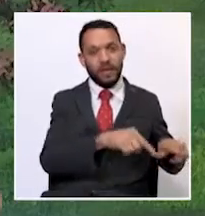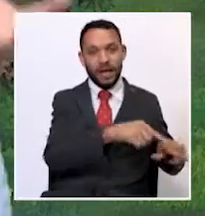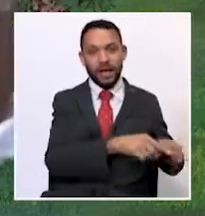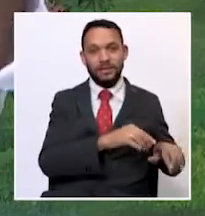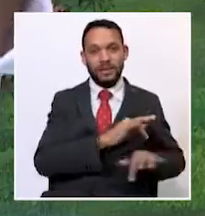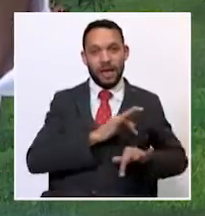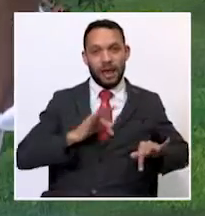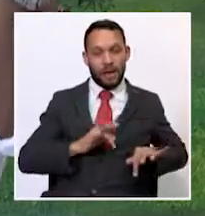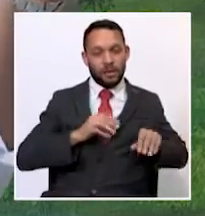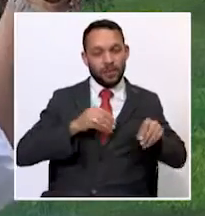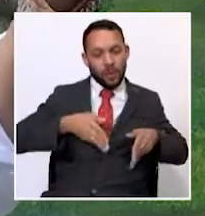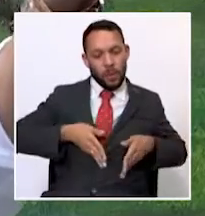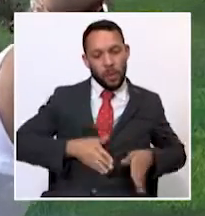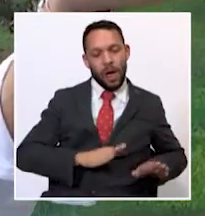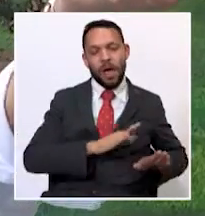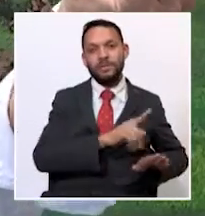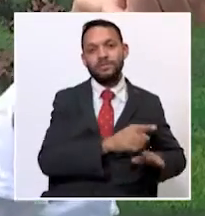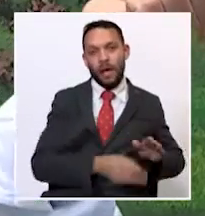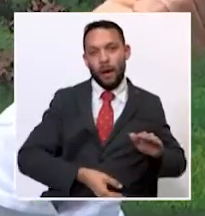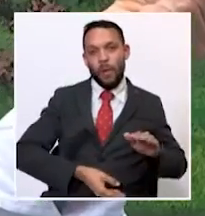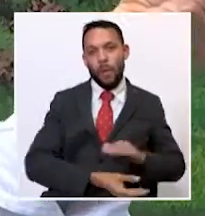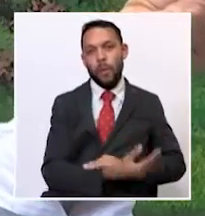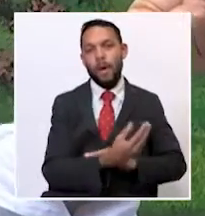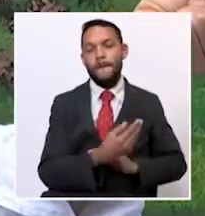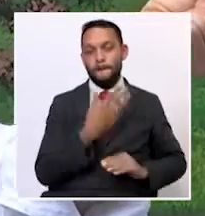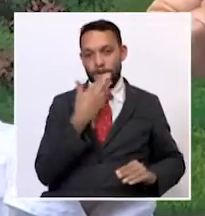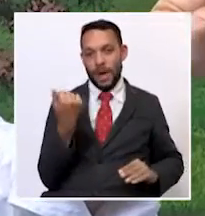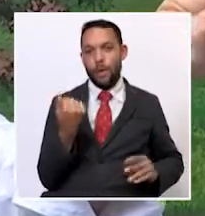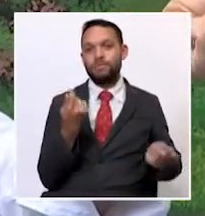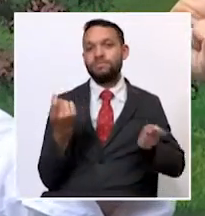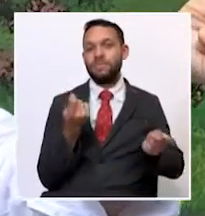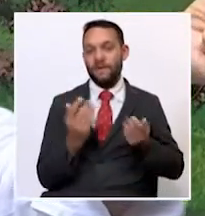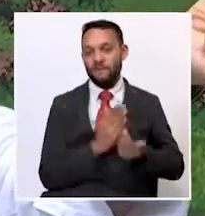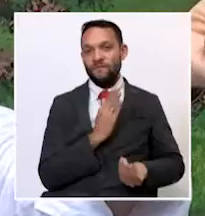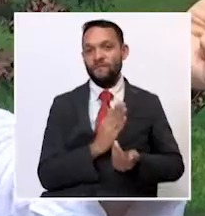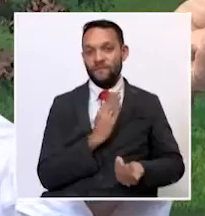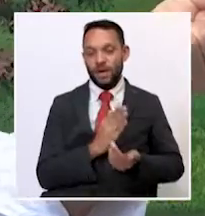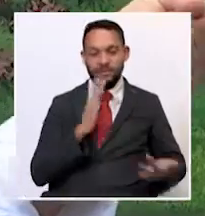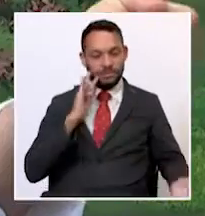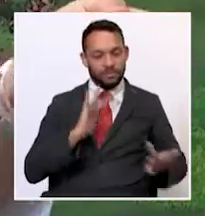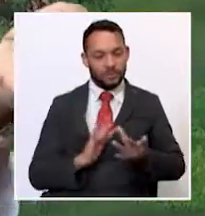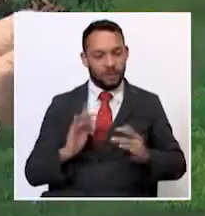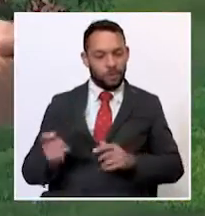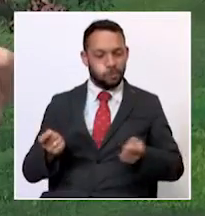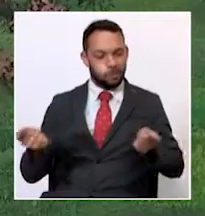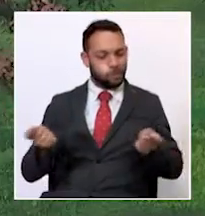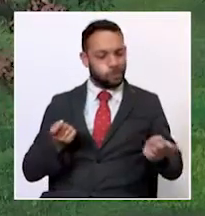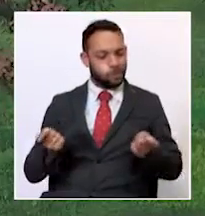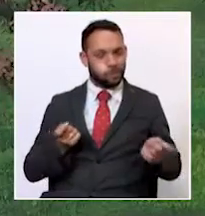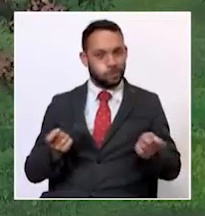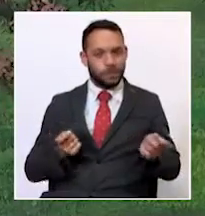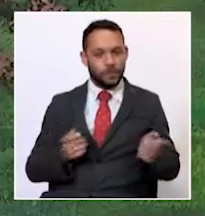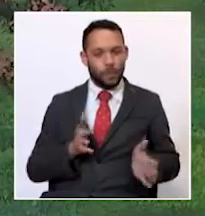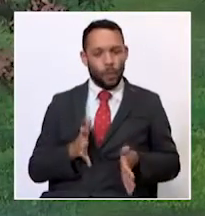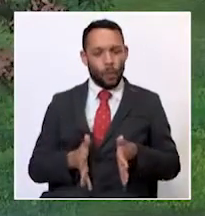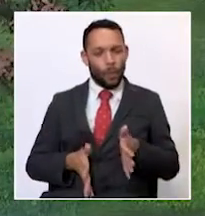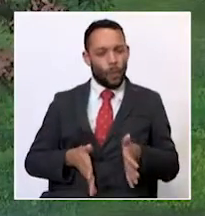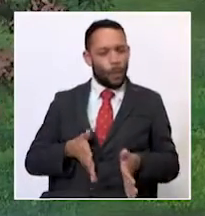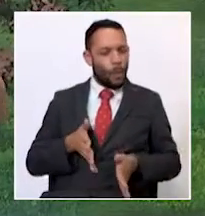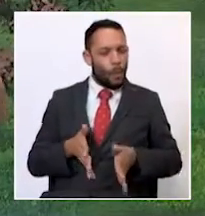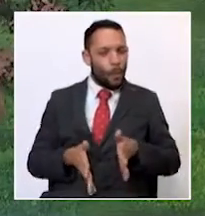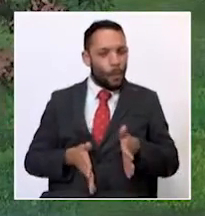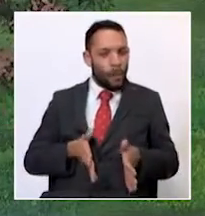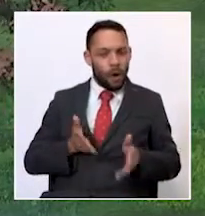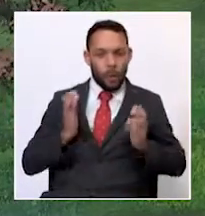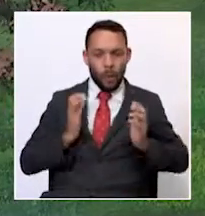con un paciente que está en el programa de limpieza de colon con recambio de flora intestinal, y lo logramos llevar a través del movimiento y